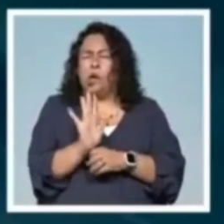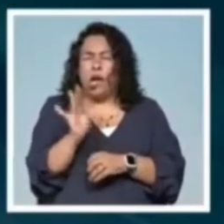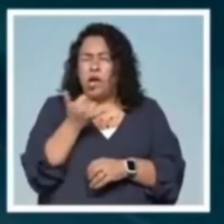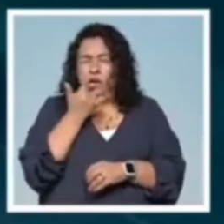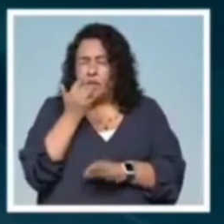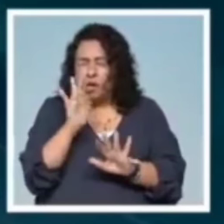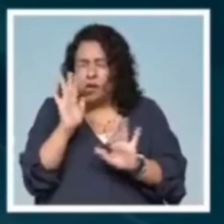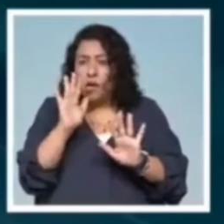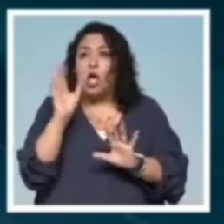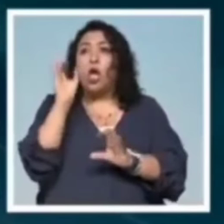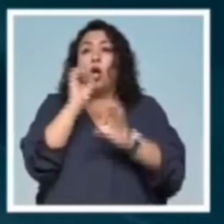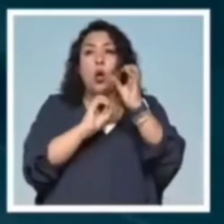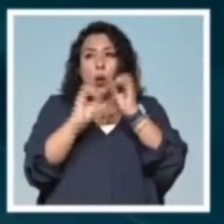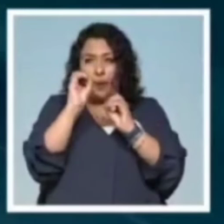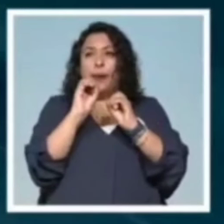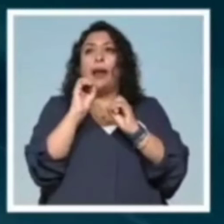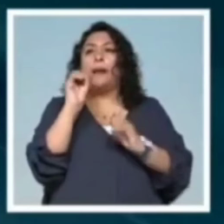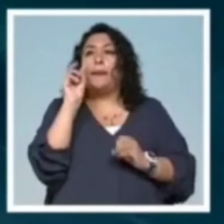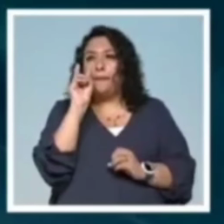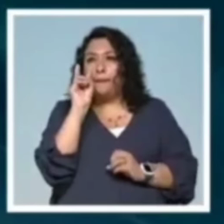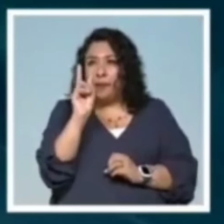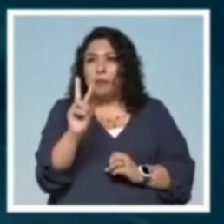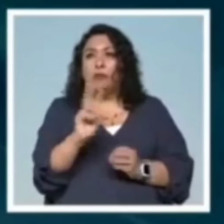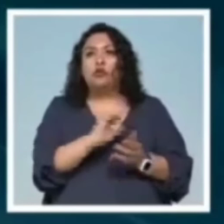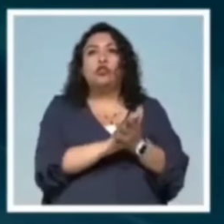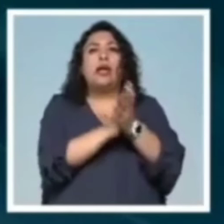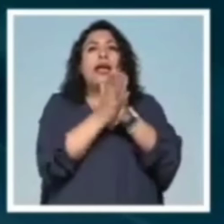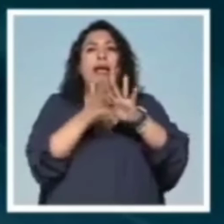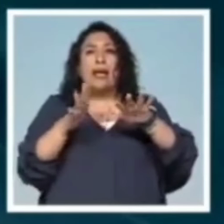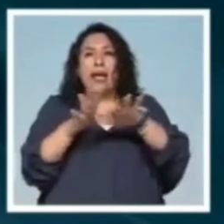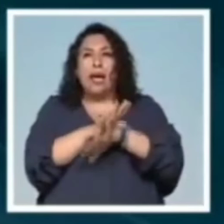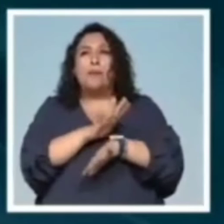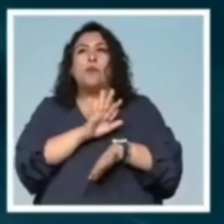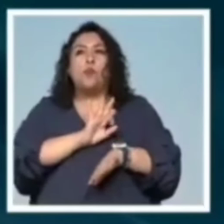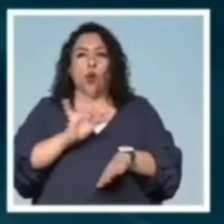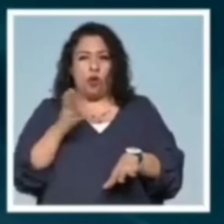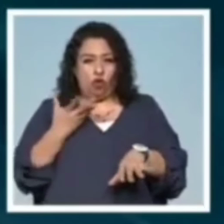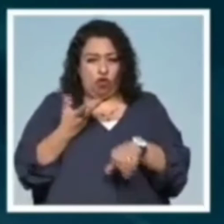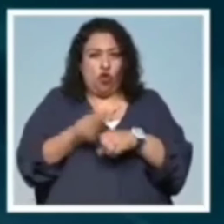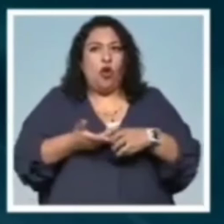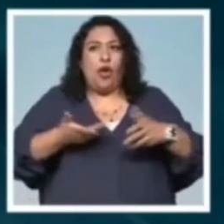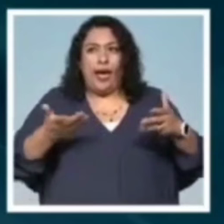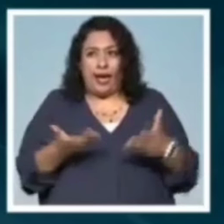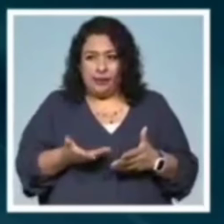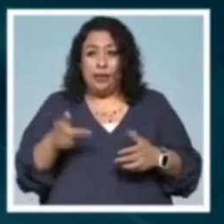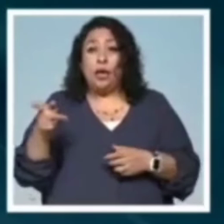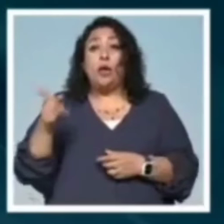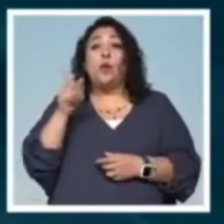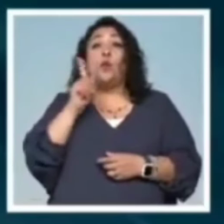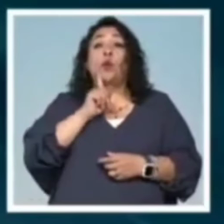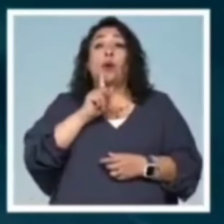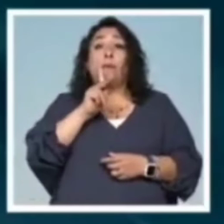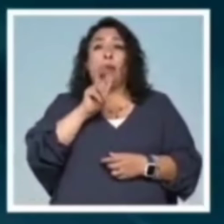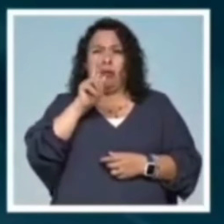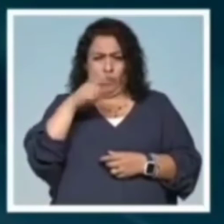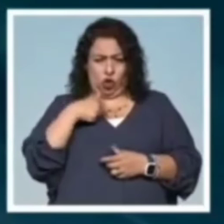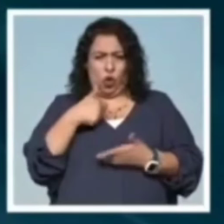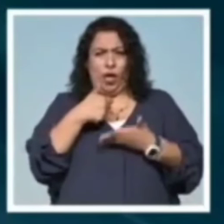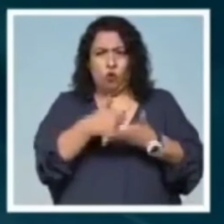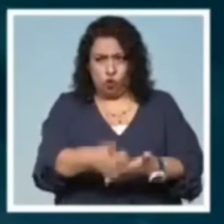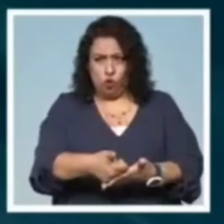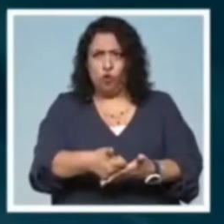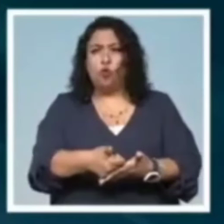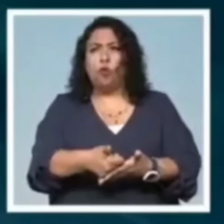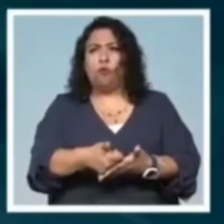En la obra de teatro, vemos la transición del poder accionar, el cómo Petra dice, voy a ayudar